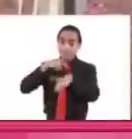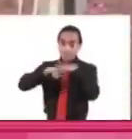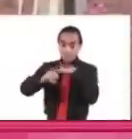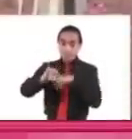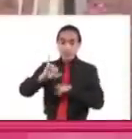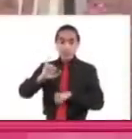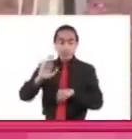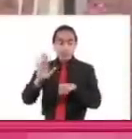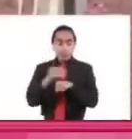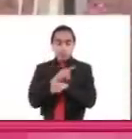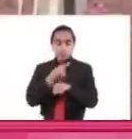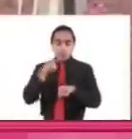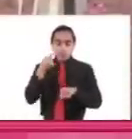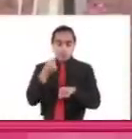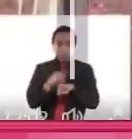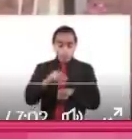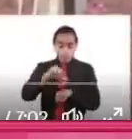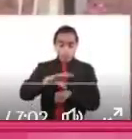viviendo